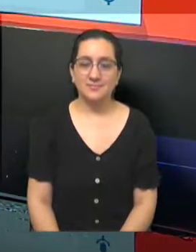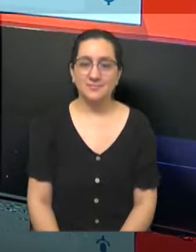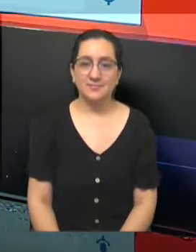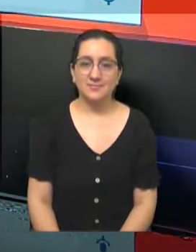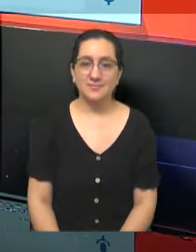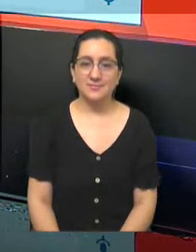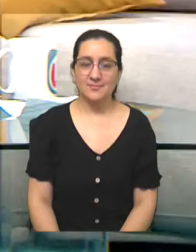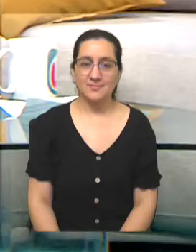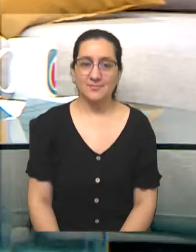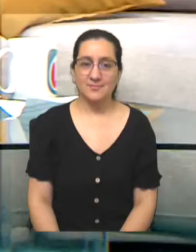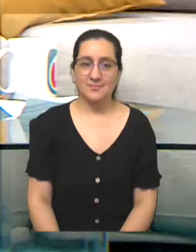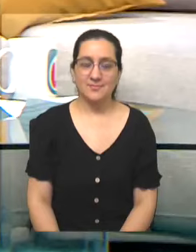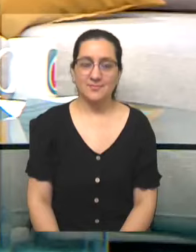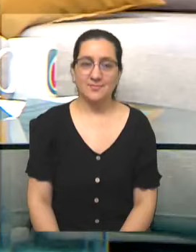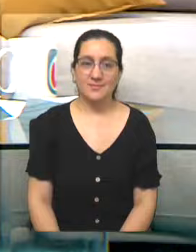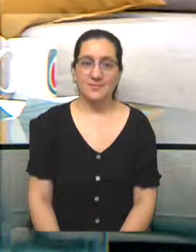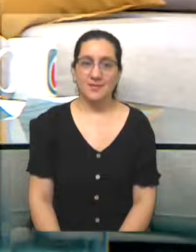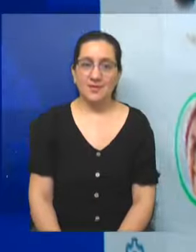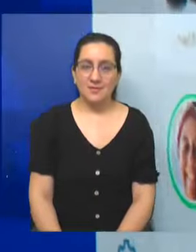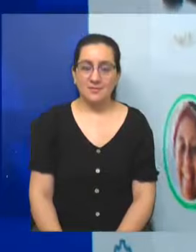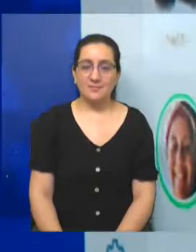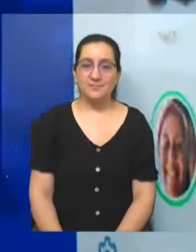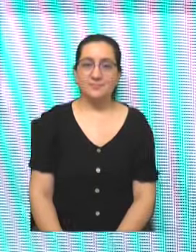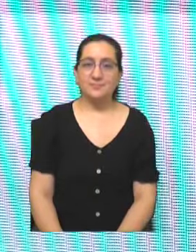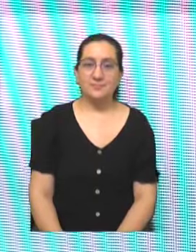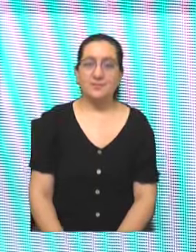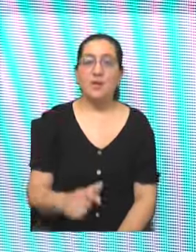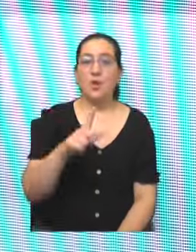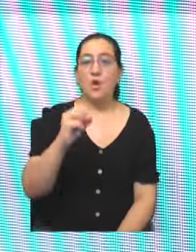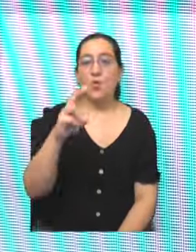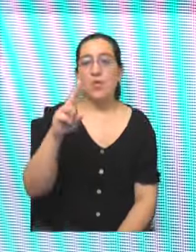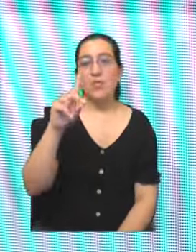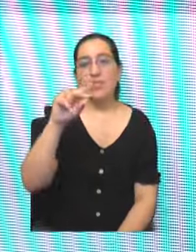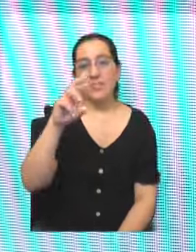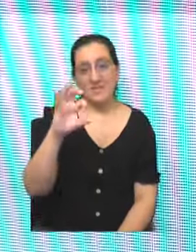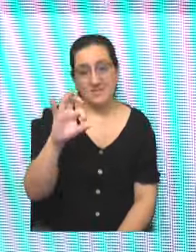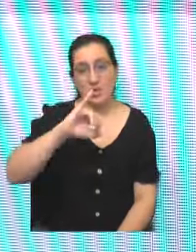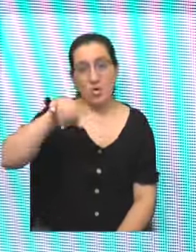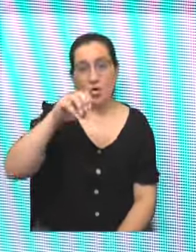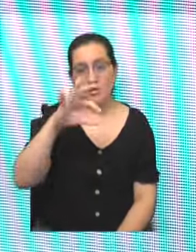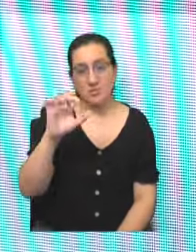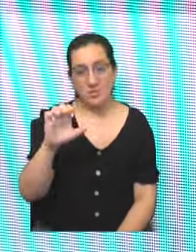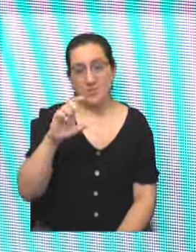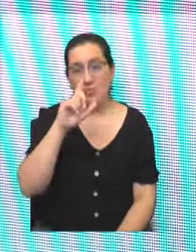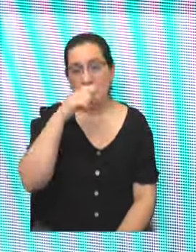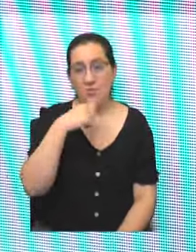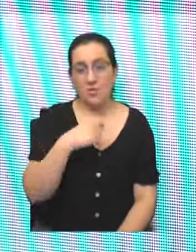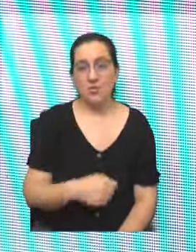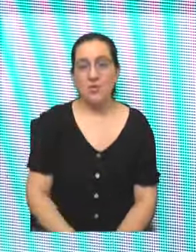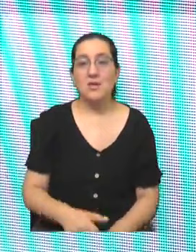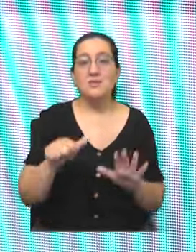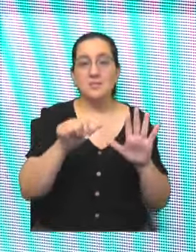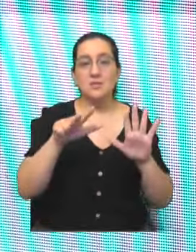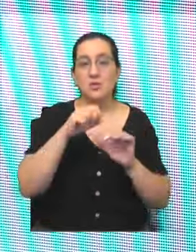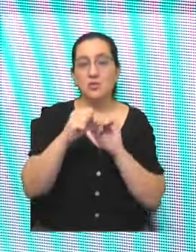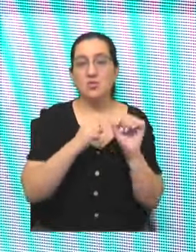¿Cómo está Chayanne? Ya está llegando, chicos. Ya llega. Somos Lourdes y José de Montevideo, de La Teja,